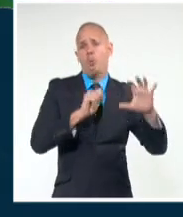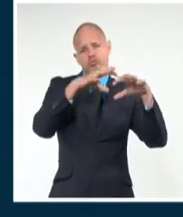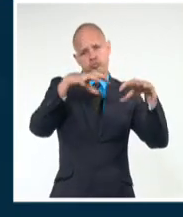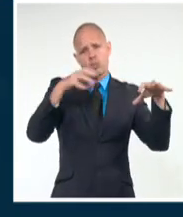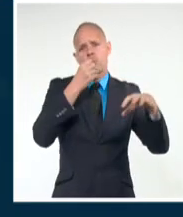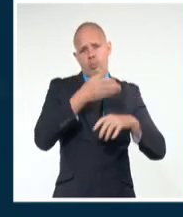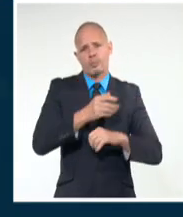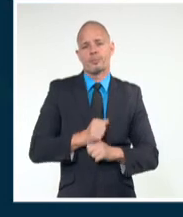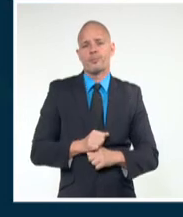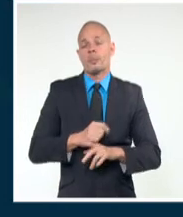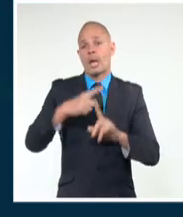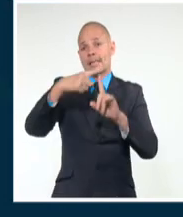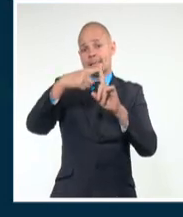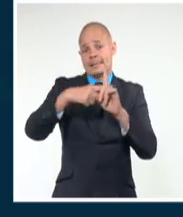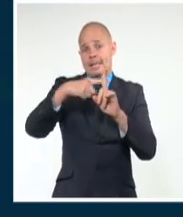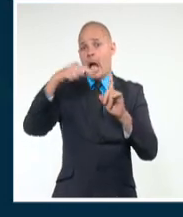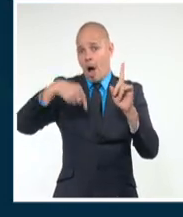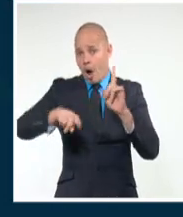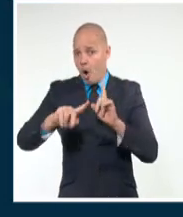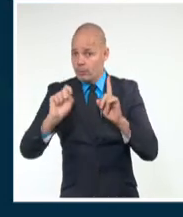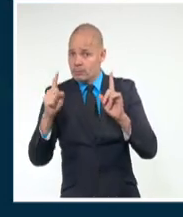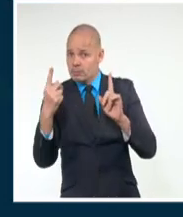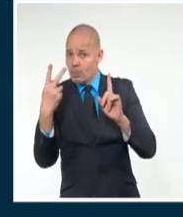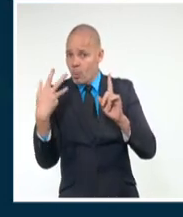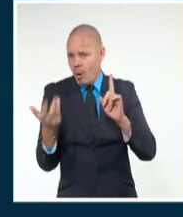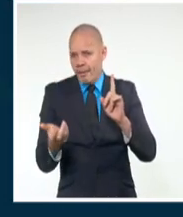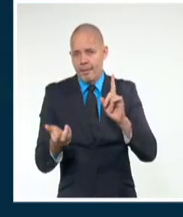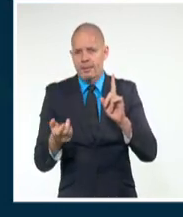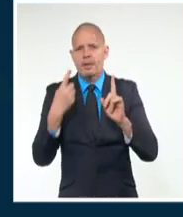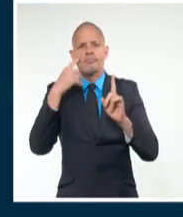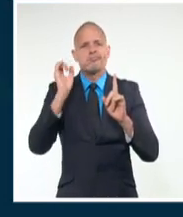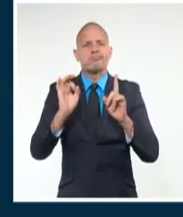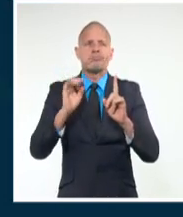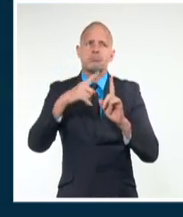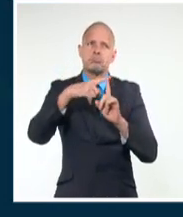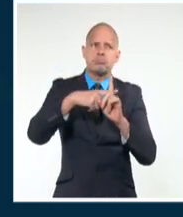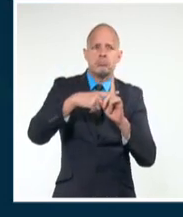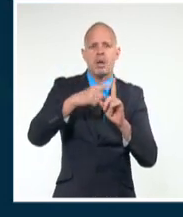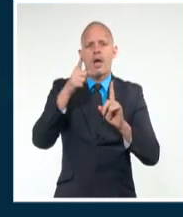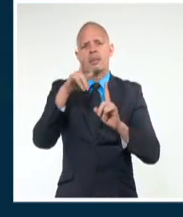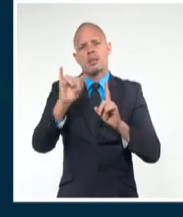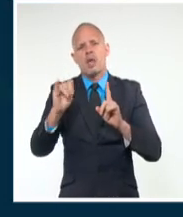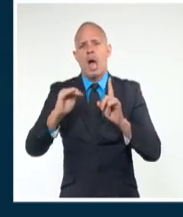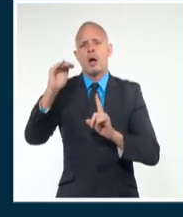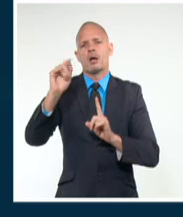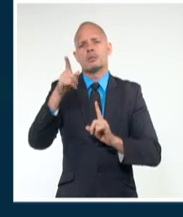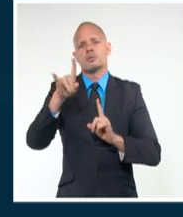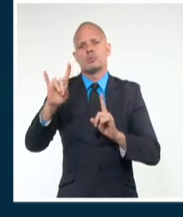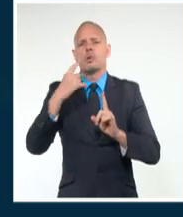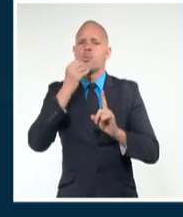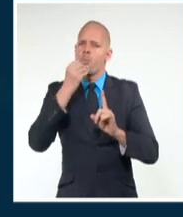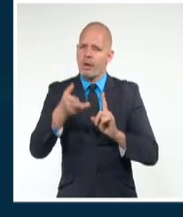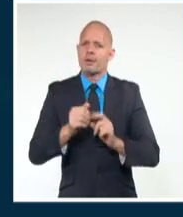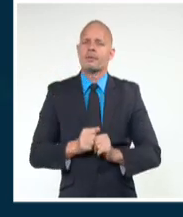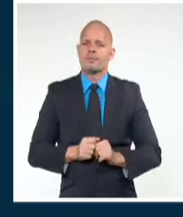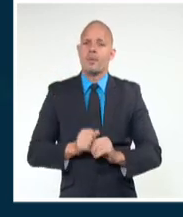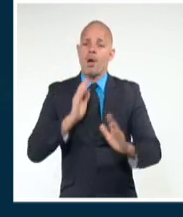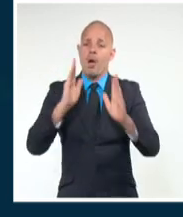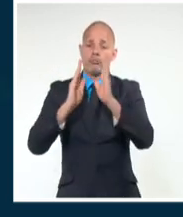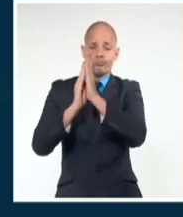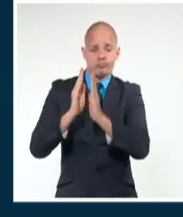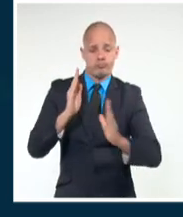en cuanto a las temperaturas mínimas en la próxima madrugada estarán entre 16 y 19 grados Celsius en la parte occidental y central